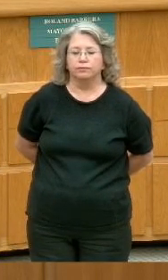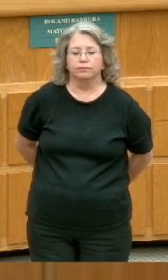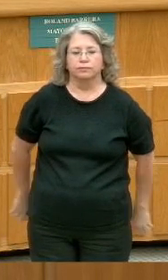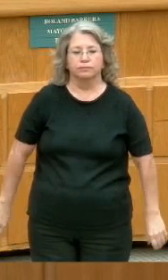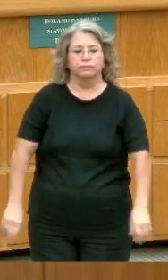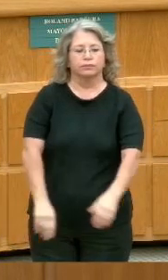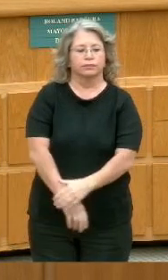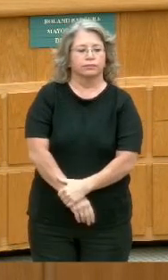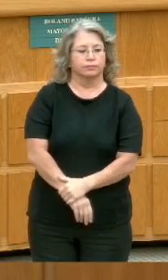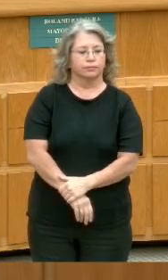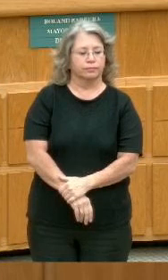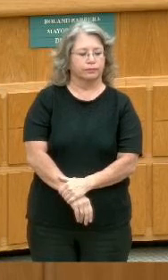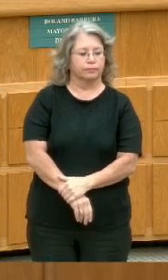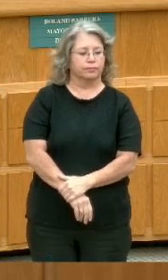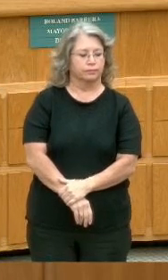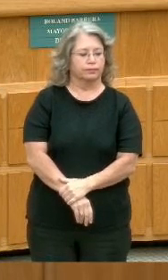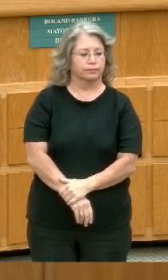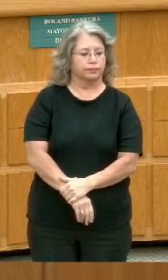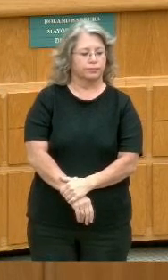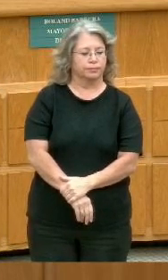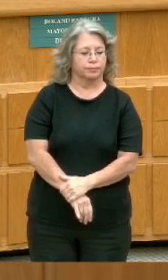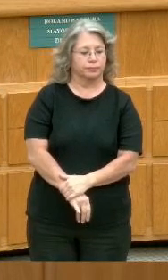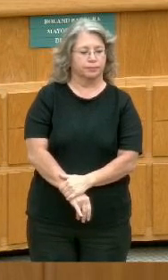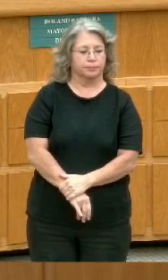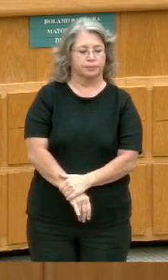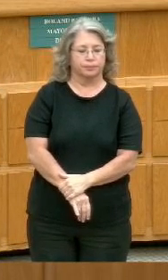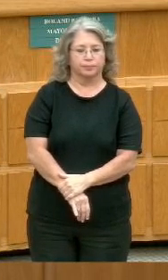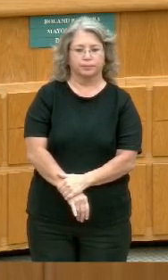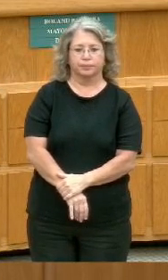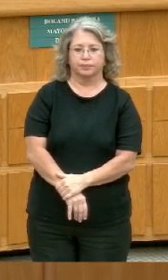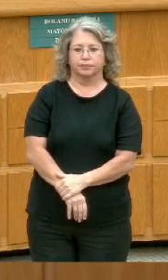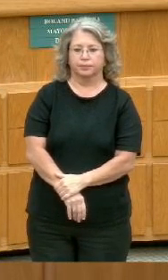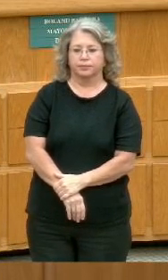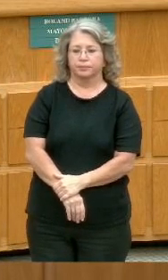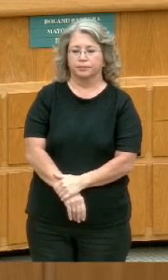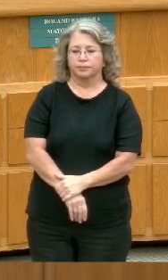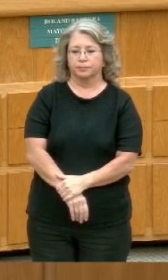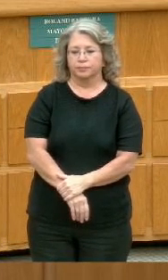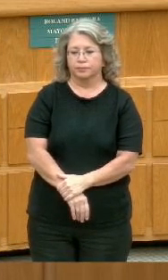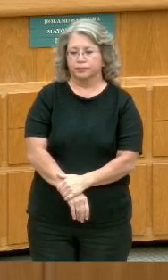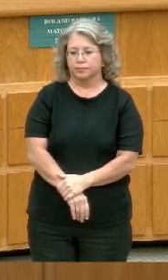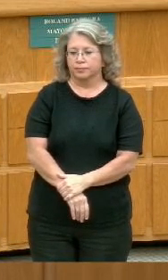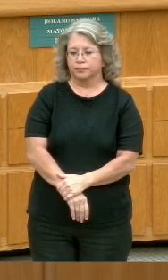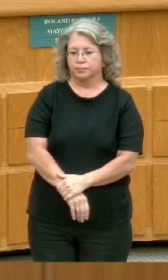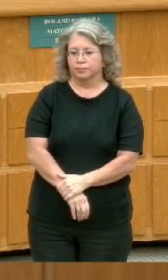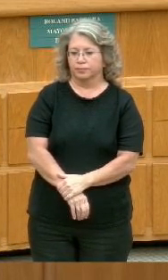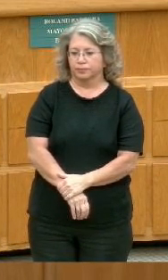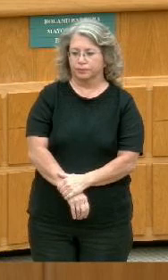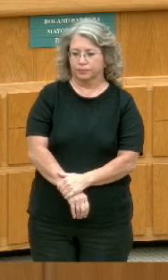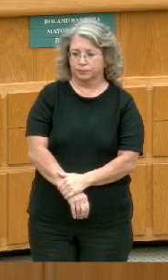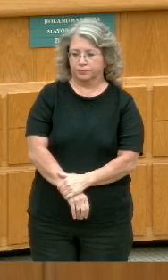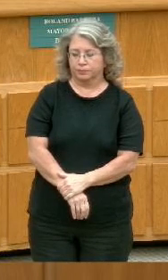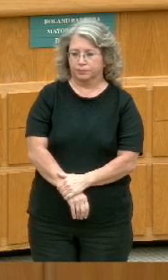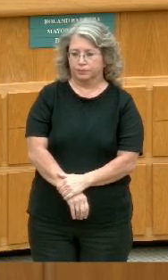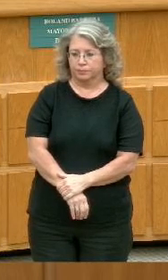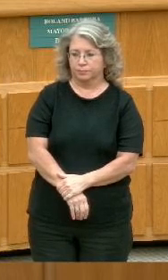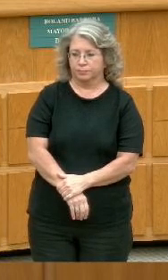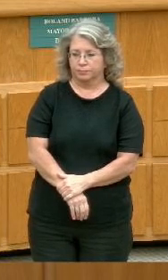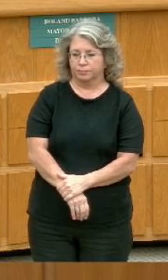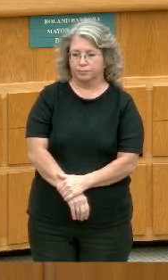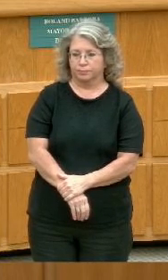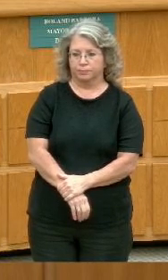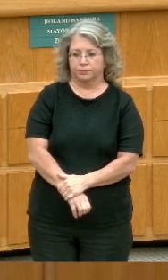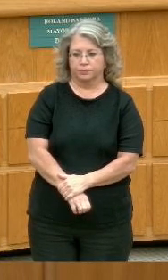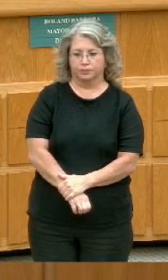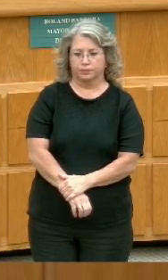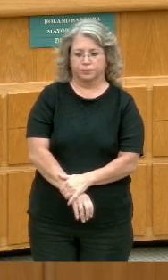y 39 años. En total se han llevado a cabo 3.038 pruebas entre hospitales y el Distrito de Salud Pública. De los 113